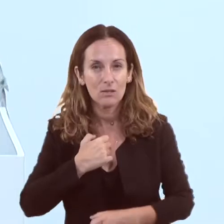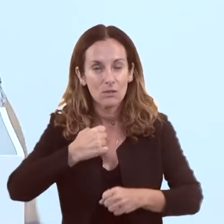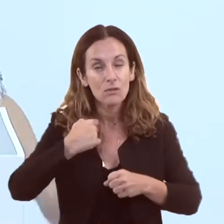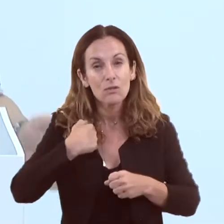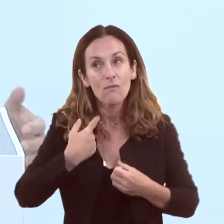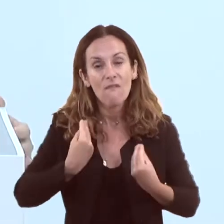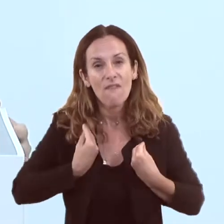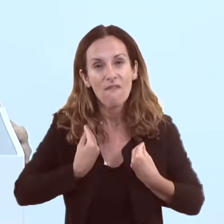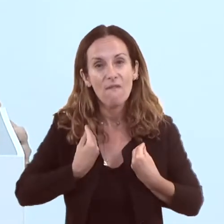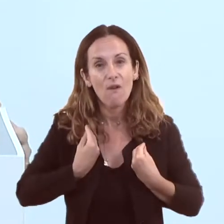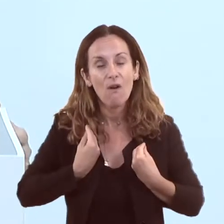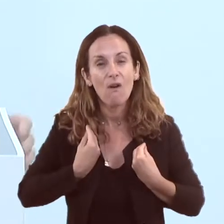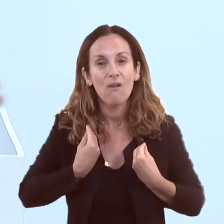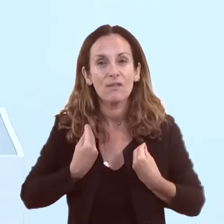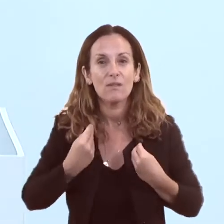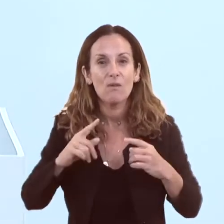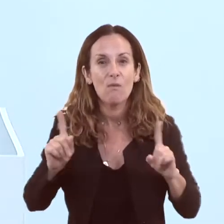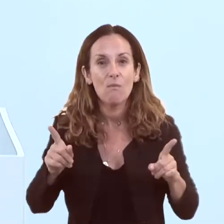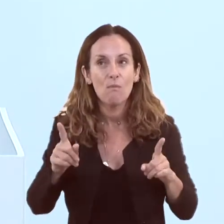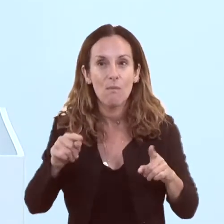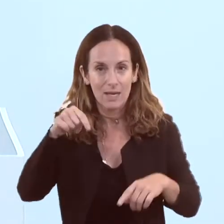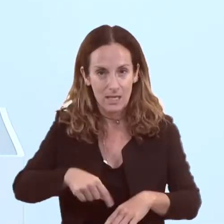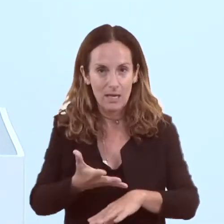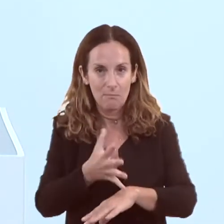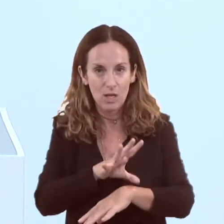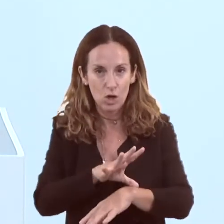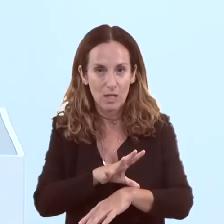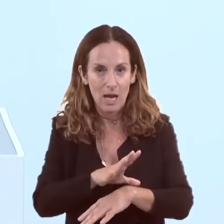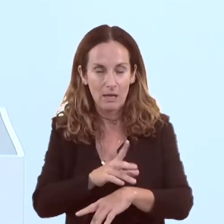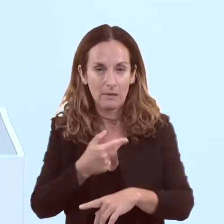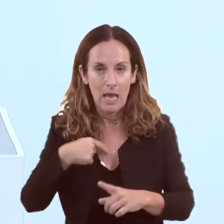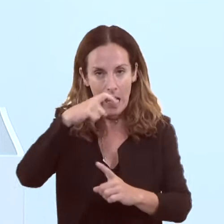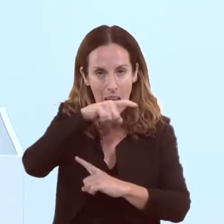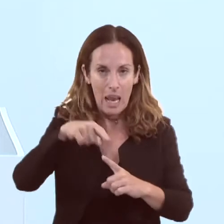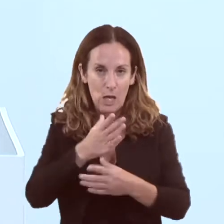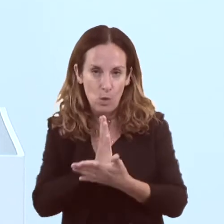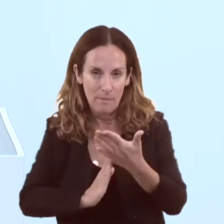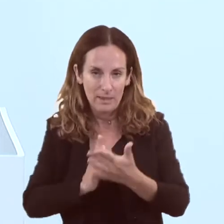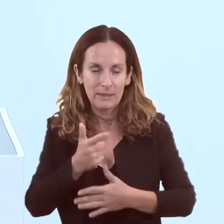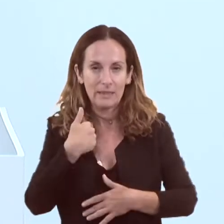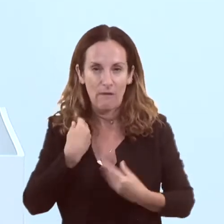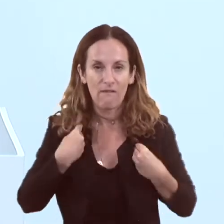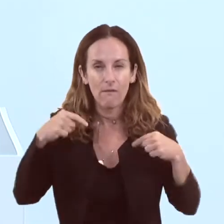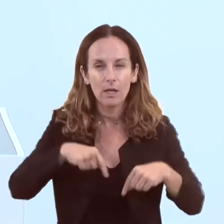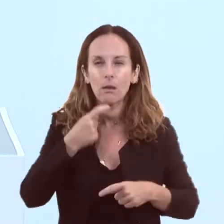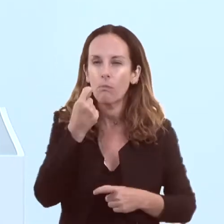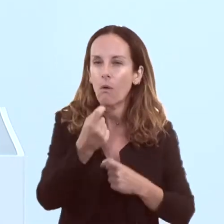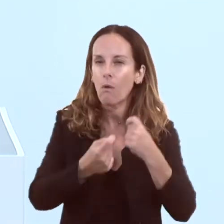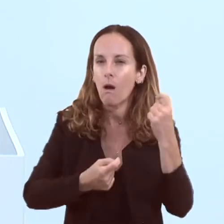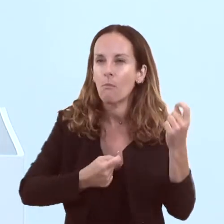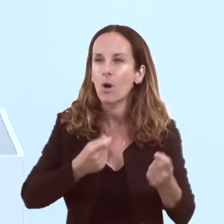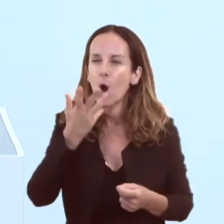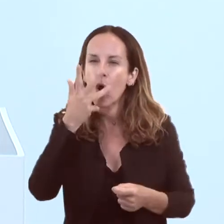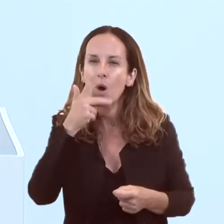vivo vivimos una parte del tiempo en la isla y poco a poco los colores las temperaturas los olores y